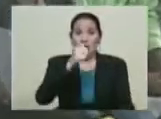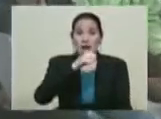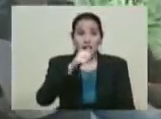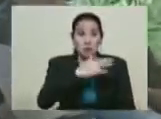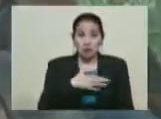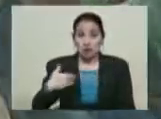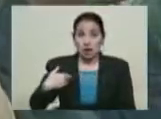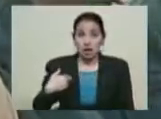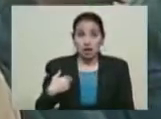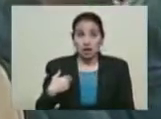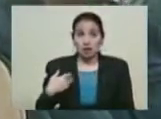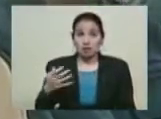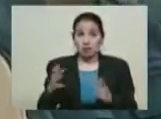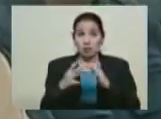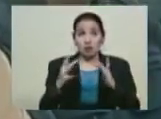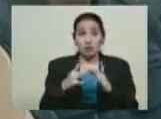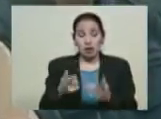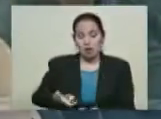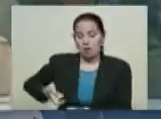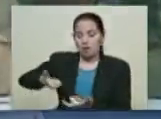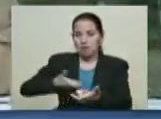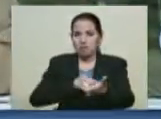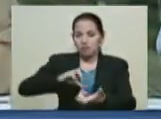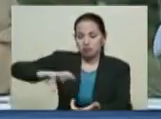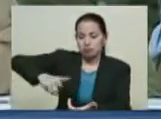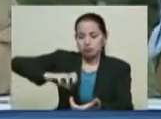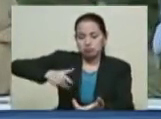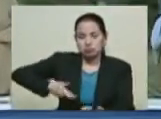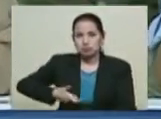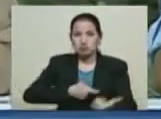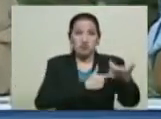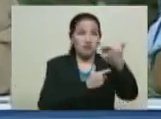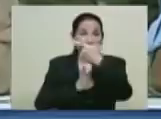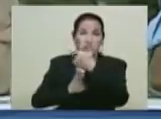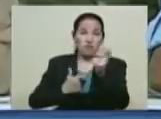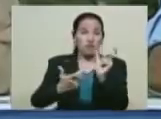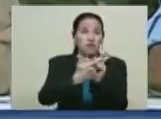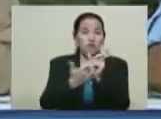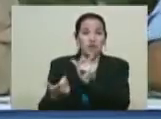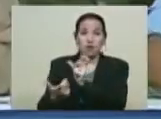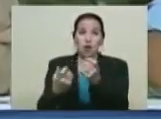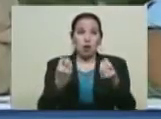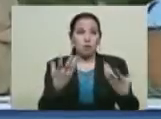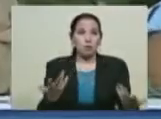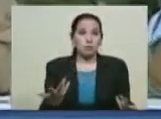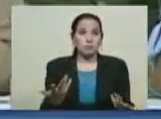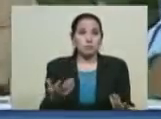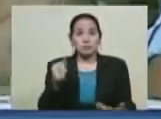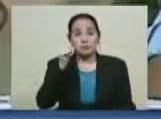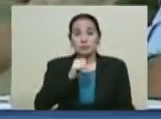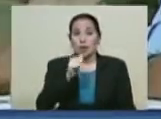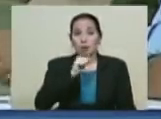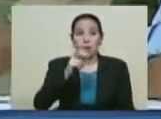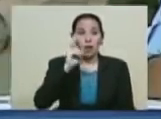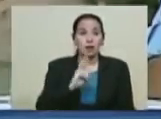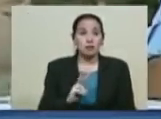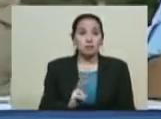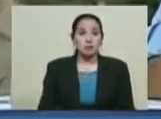Vamos a conectar la manguera, pues, y nos bañamos. Agua potable, agua limpia para el